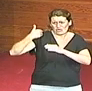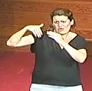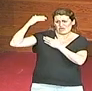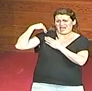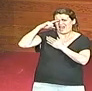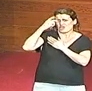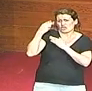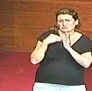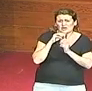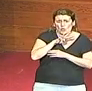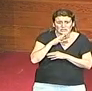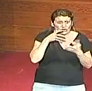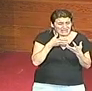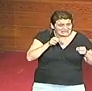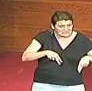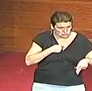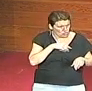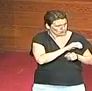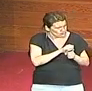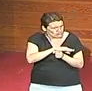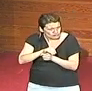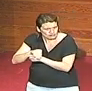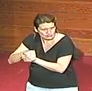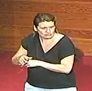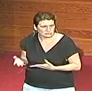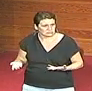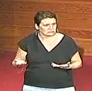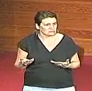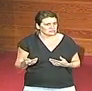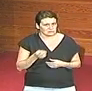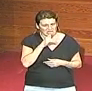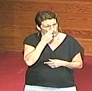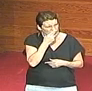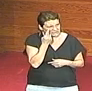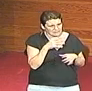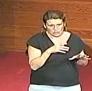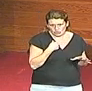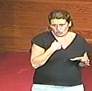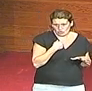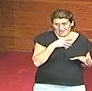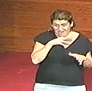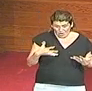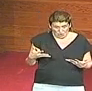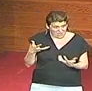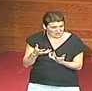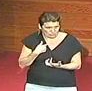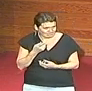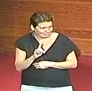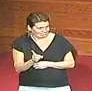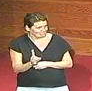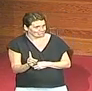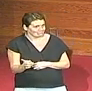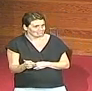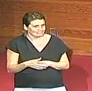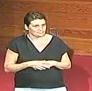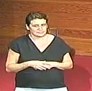cuando no había guerra. Que también se había montado buena y fue muy interesante, pero no estuve ahora mismo en la guerra, no he estado.